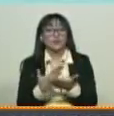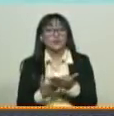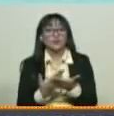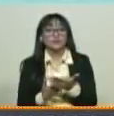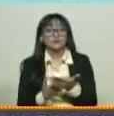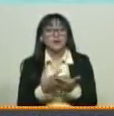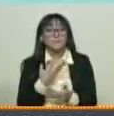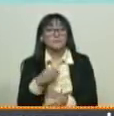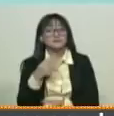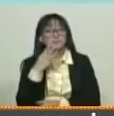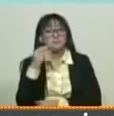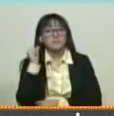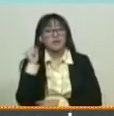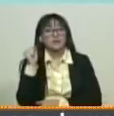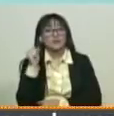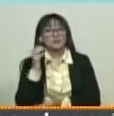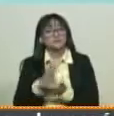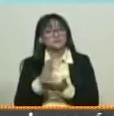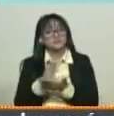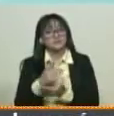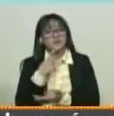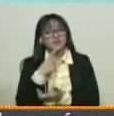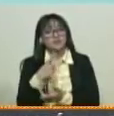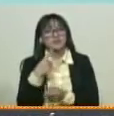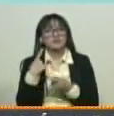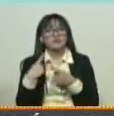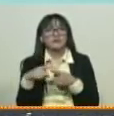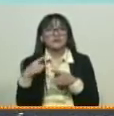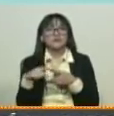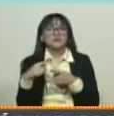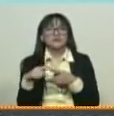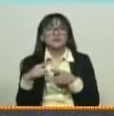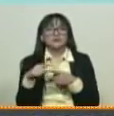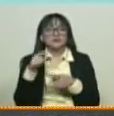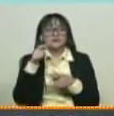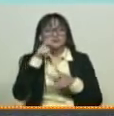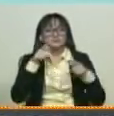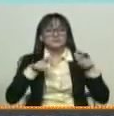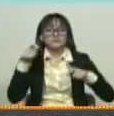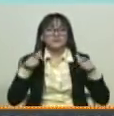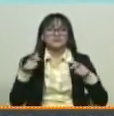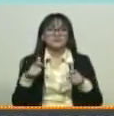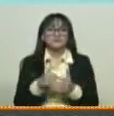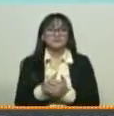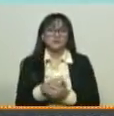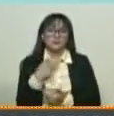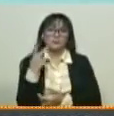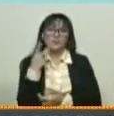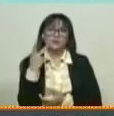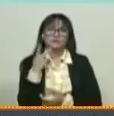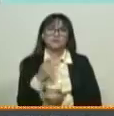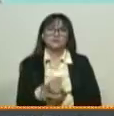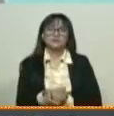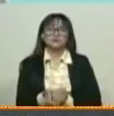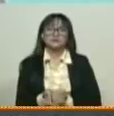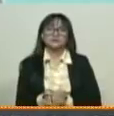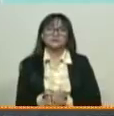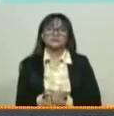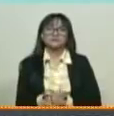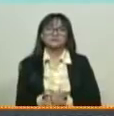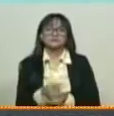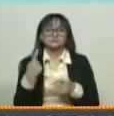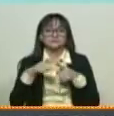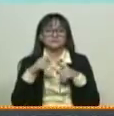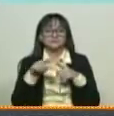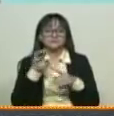y el presidente Maduro se lo ha dicho a distintos personeros de la política y de la sociedad de distintos países del